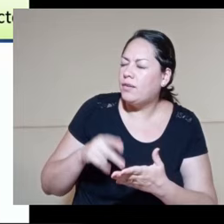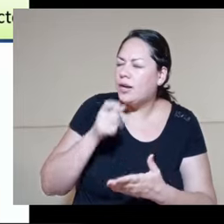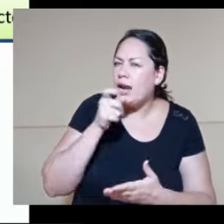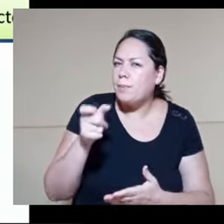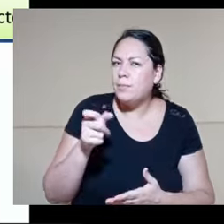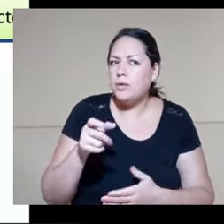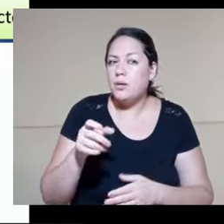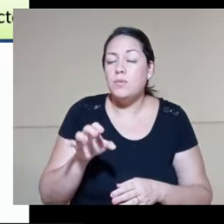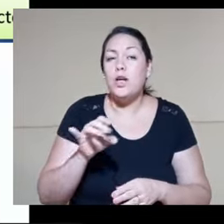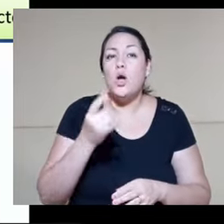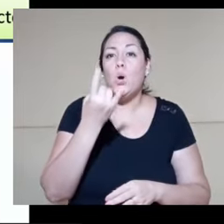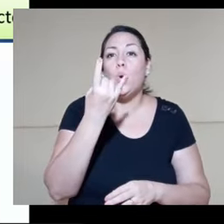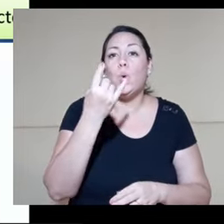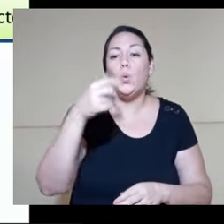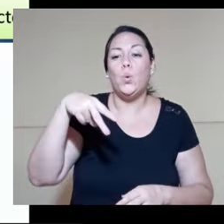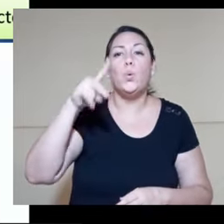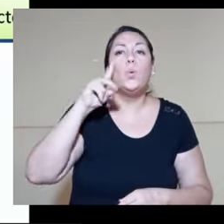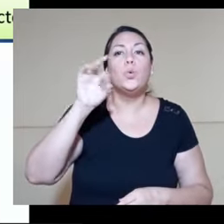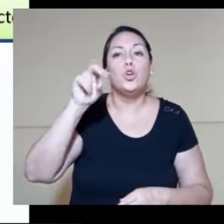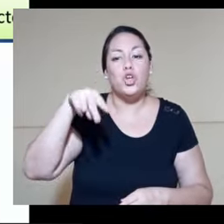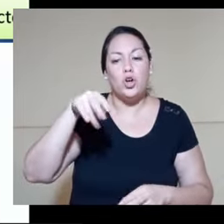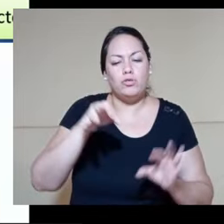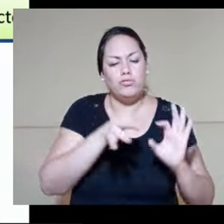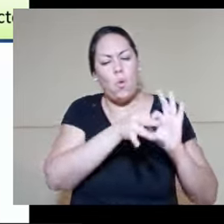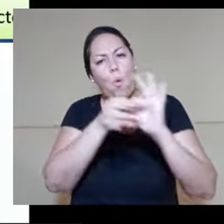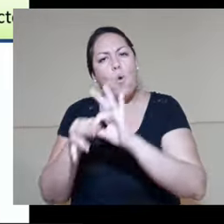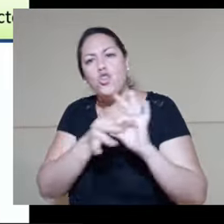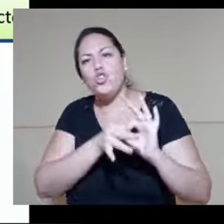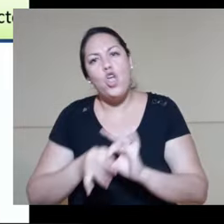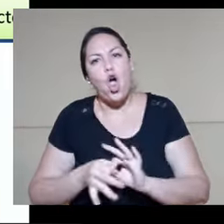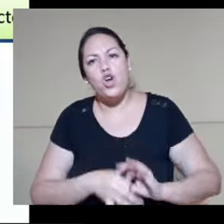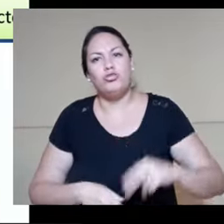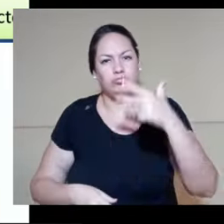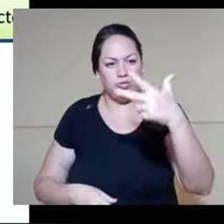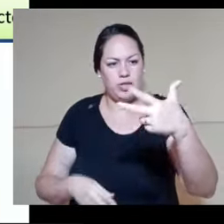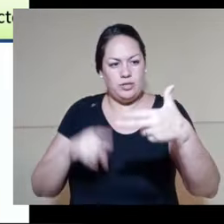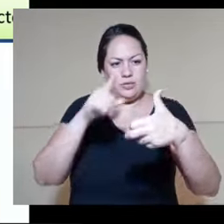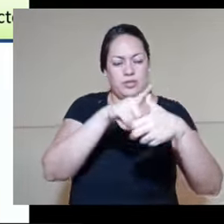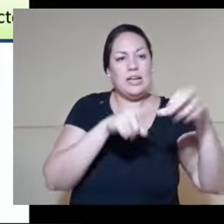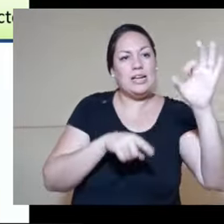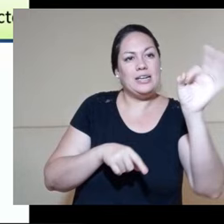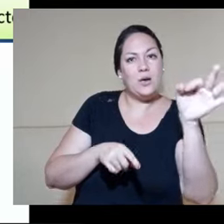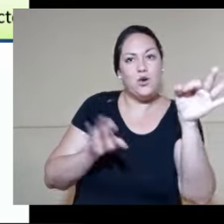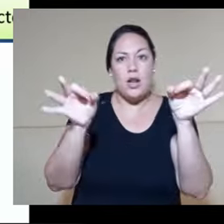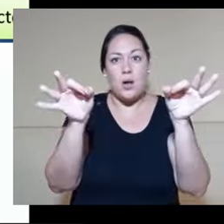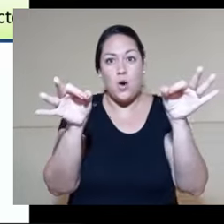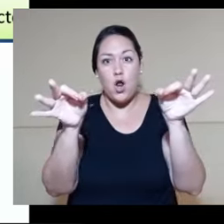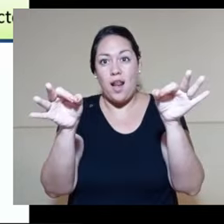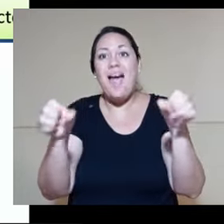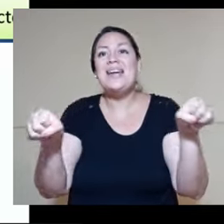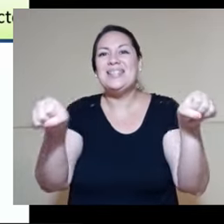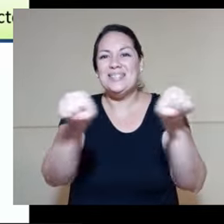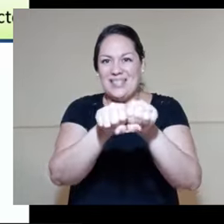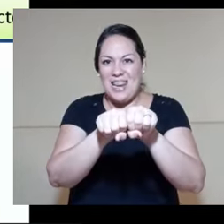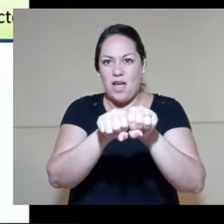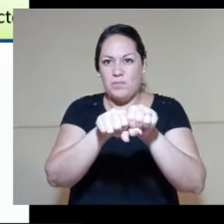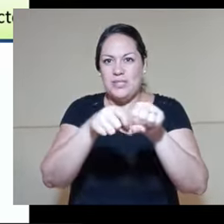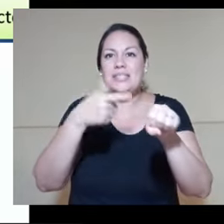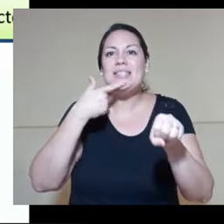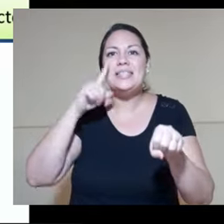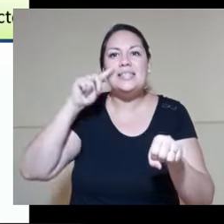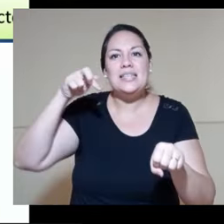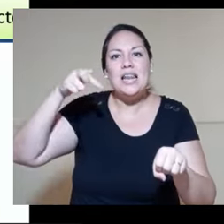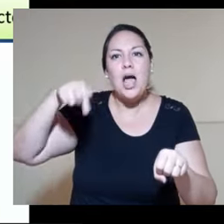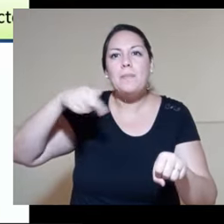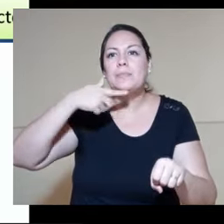Perdón, ¿repetir qué? Las uniones. Sí. Bien, neurona con una